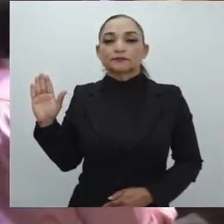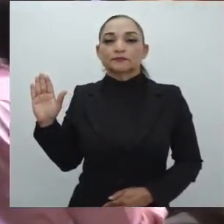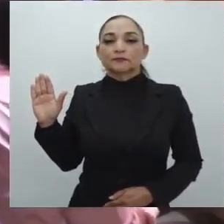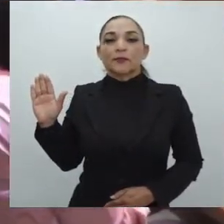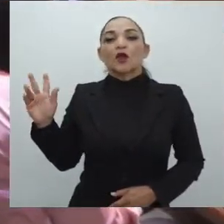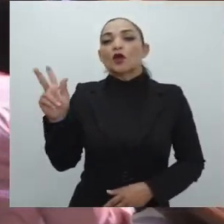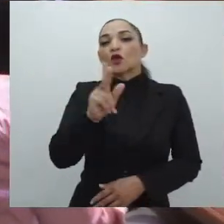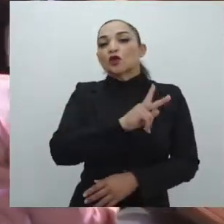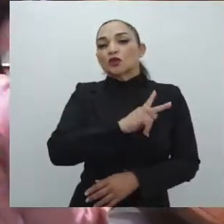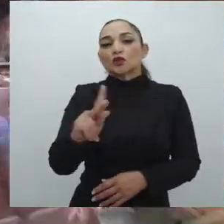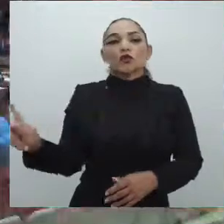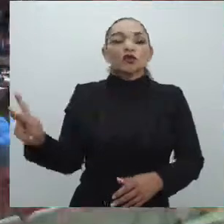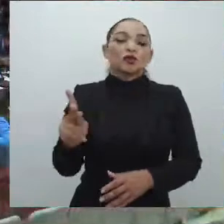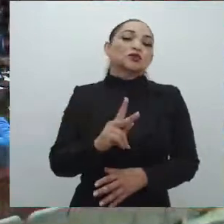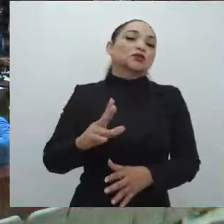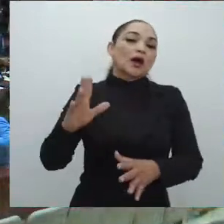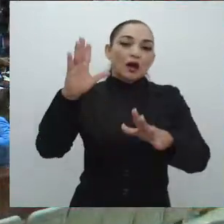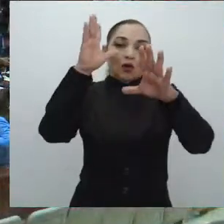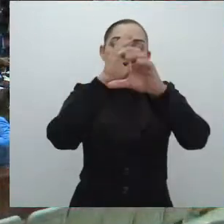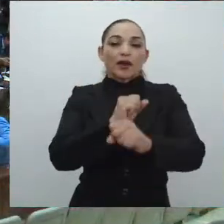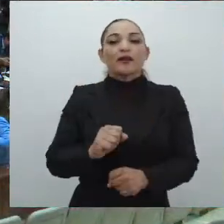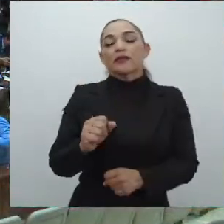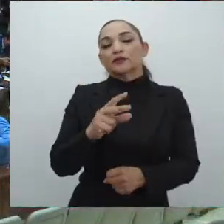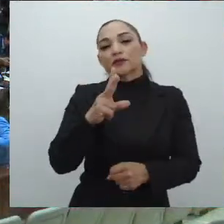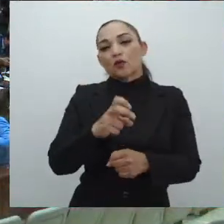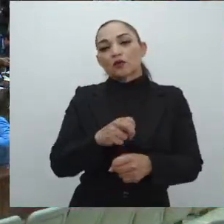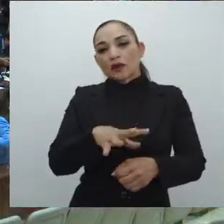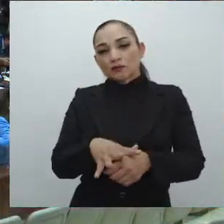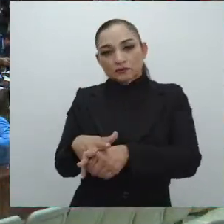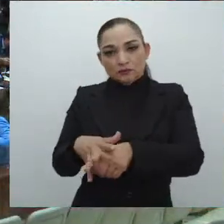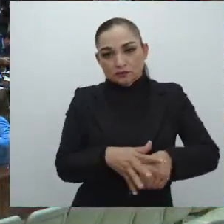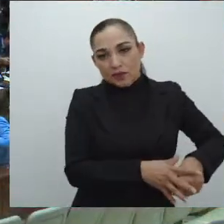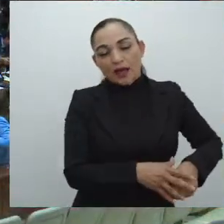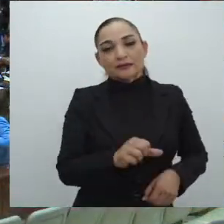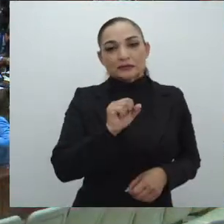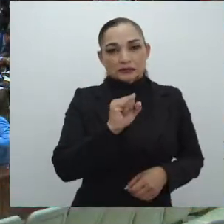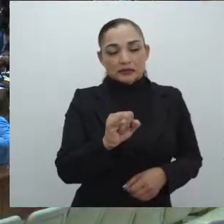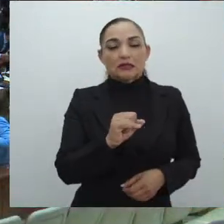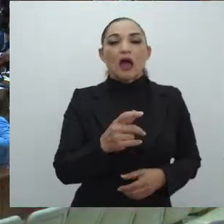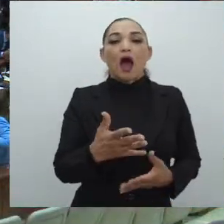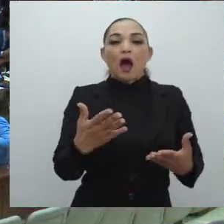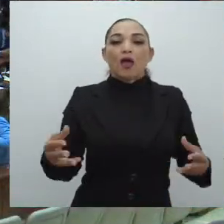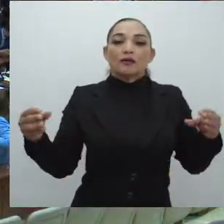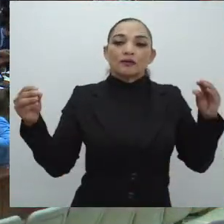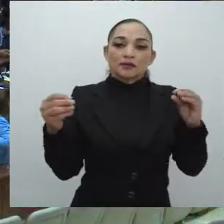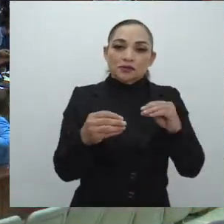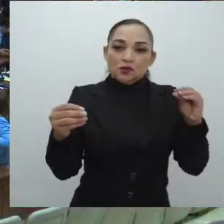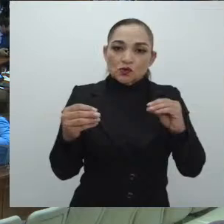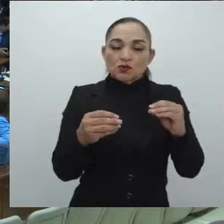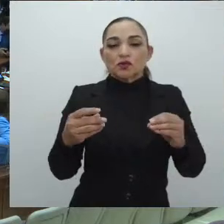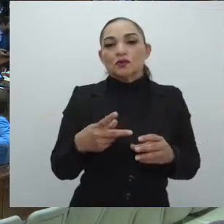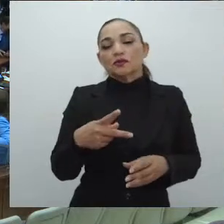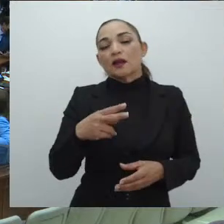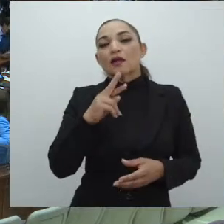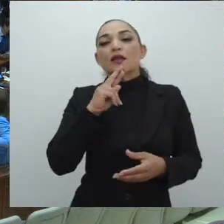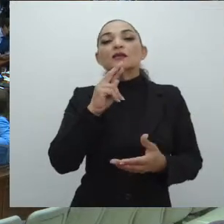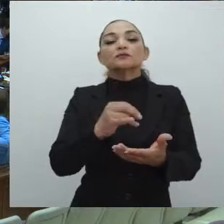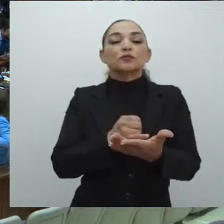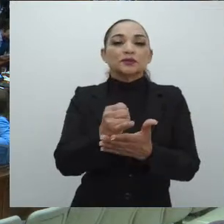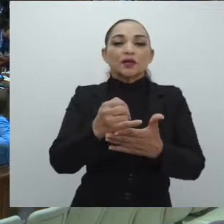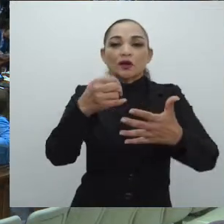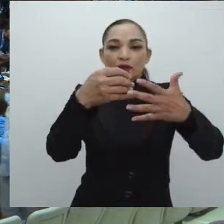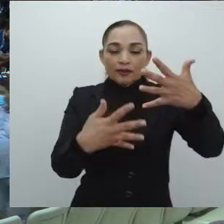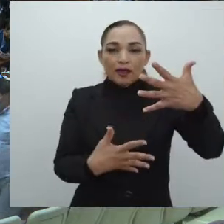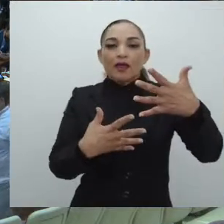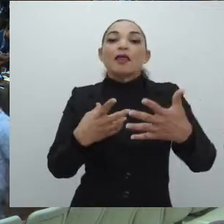Por unanimidad se aprueba la dispensa de la segunda lectura de este dictamen, por lo que procedo a ponerlo a discusión. Esta discusión, el dictamen en lo general. Las